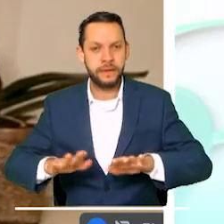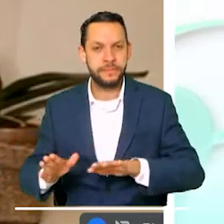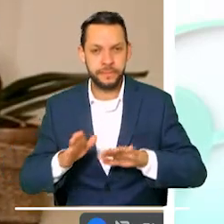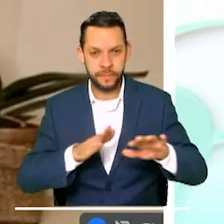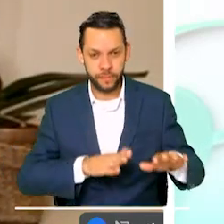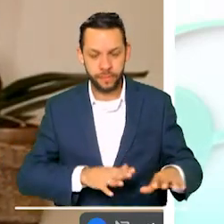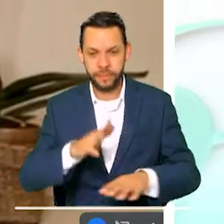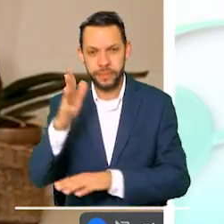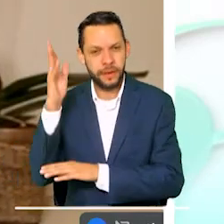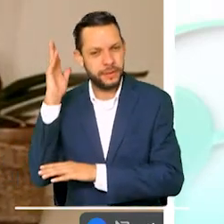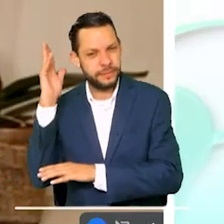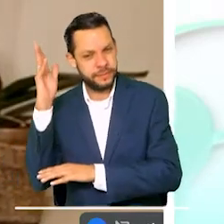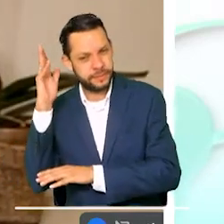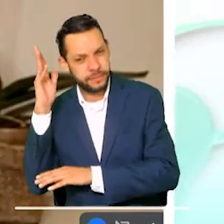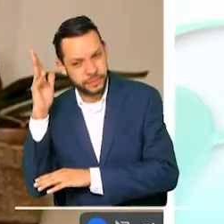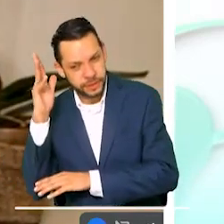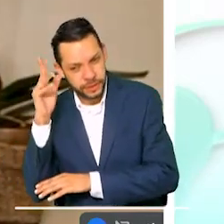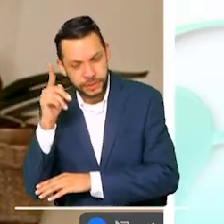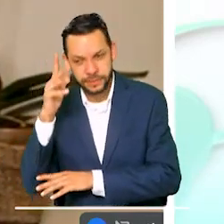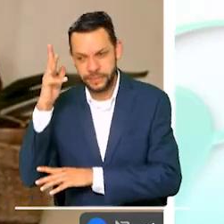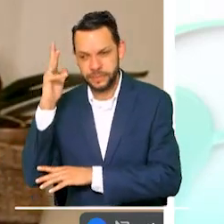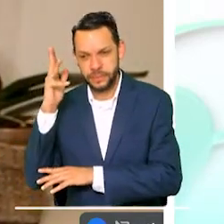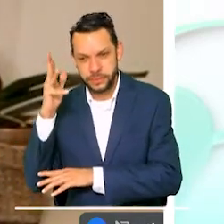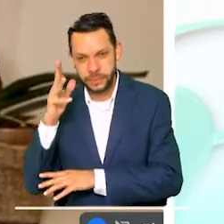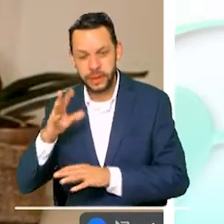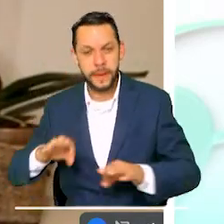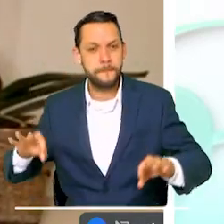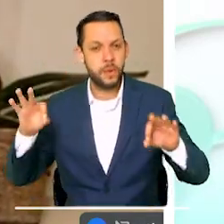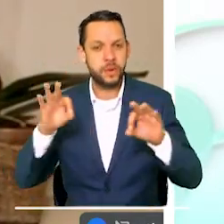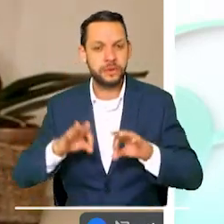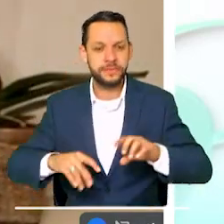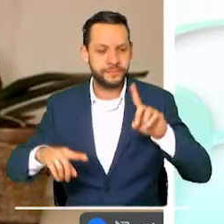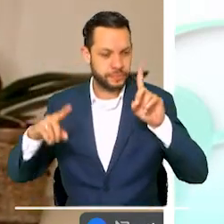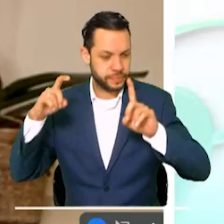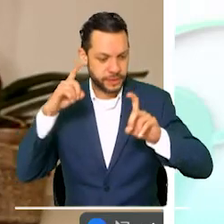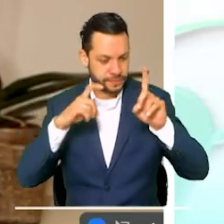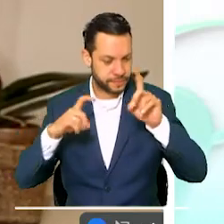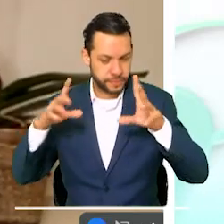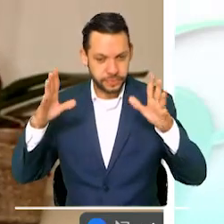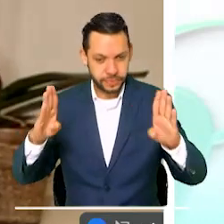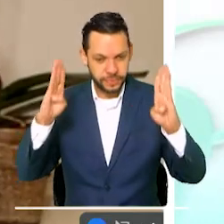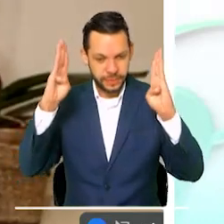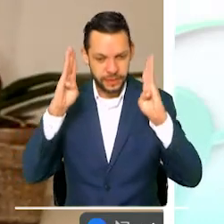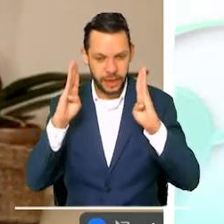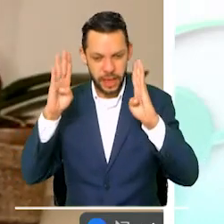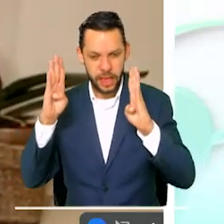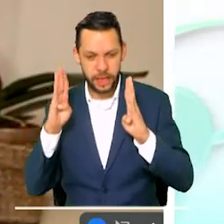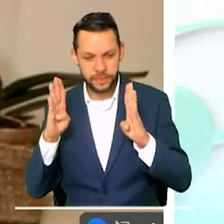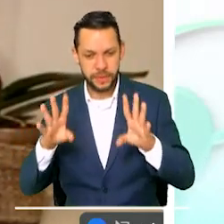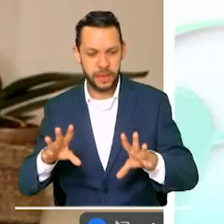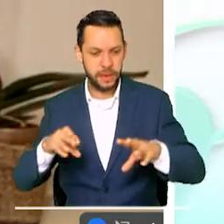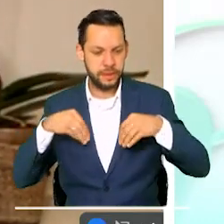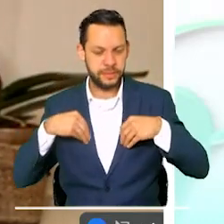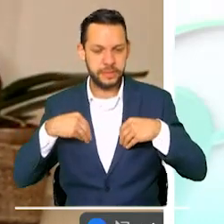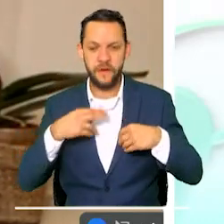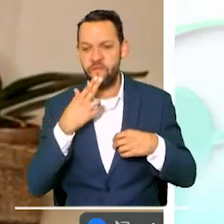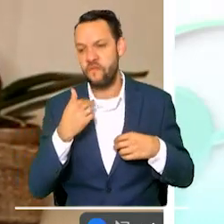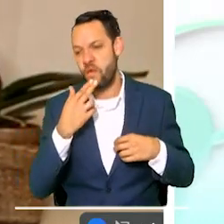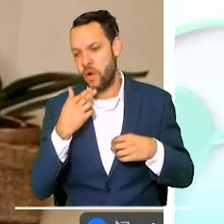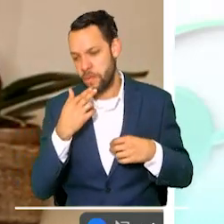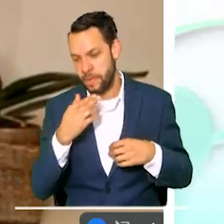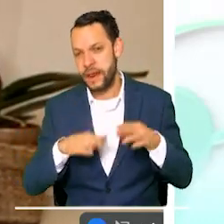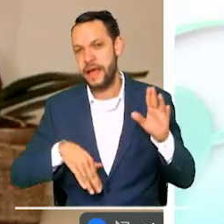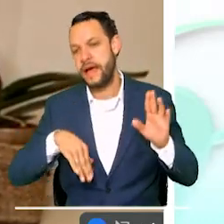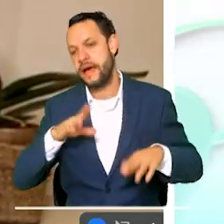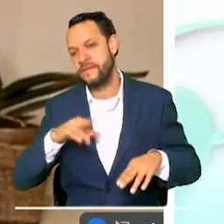sesión de la atención plena, de poder observarnos, de poder aceptar amablemente que nos equivocamos y que